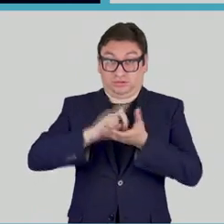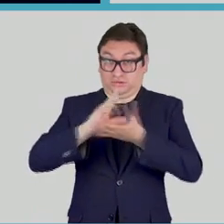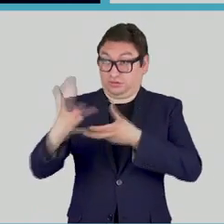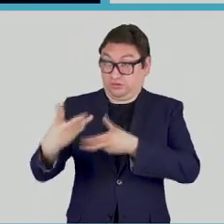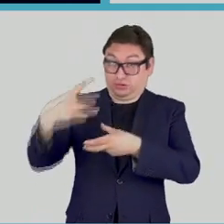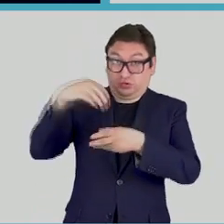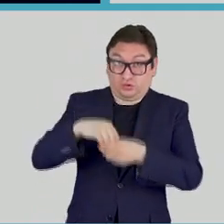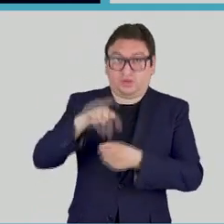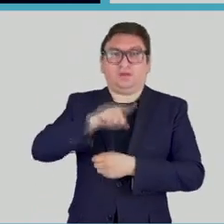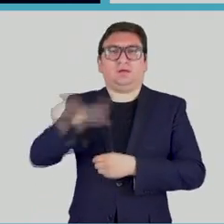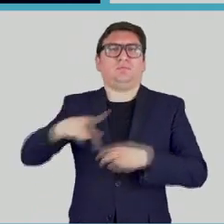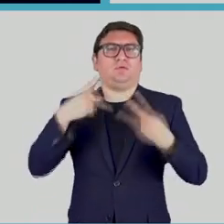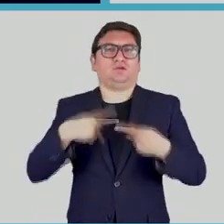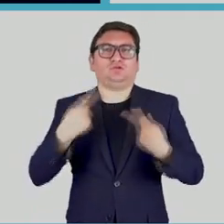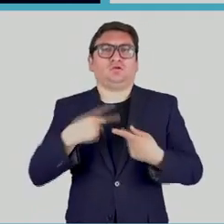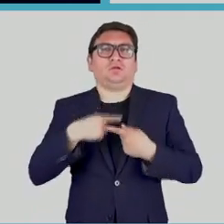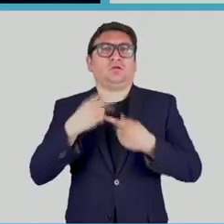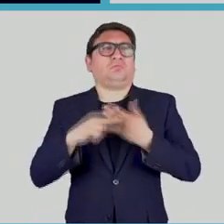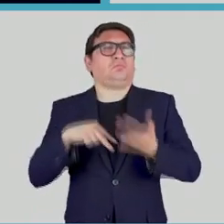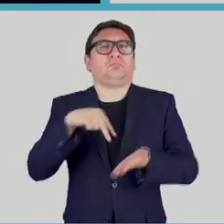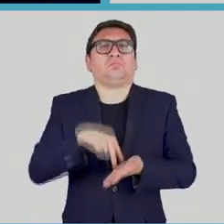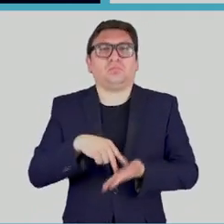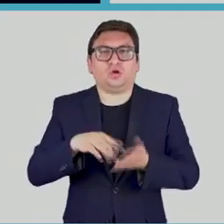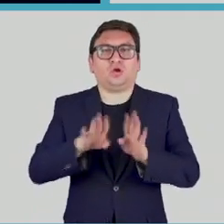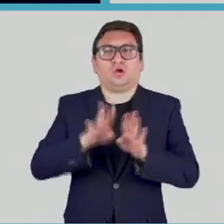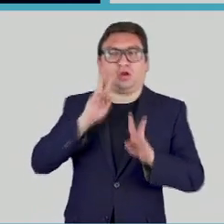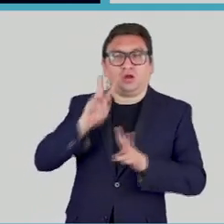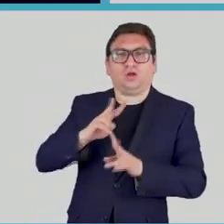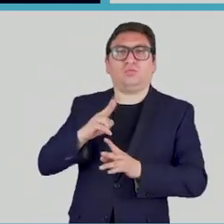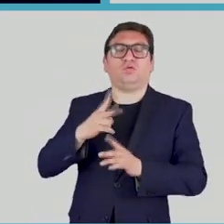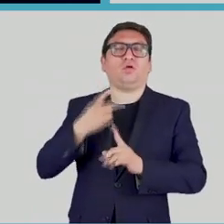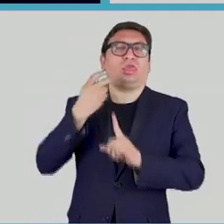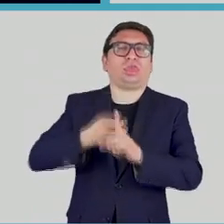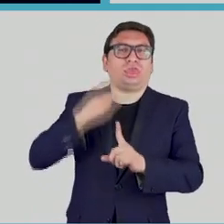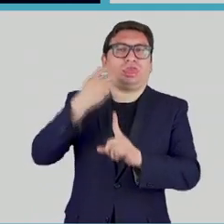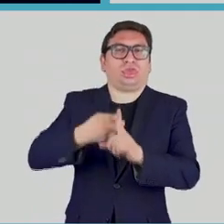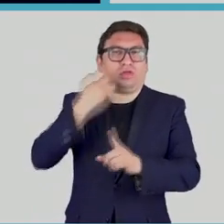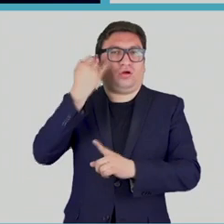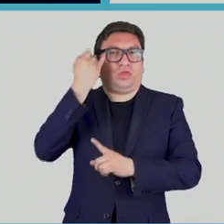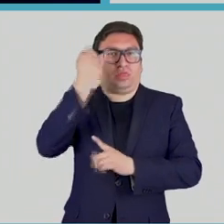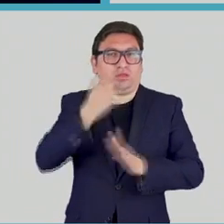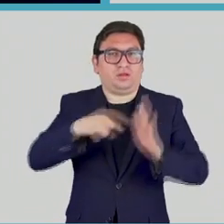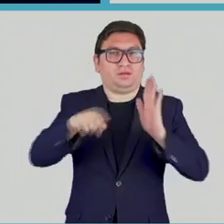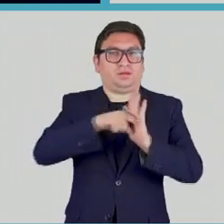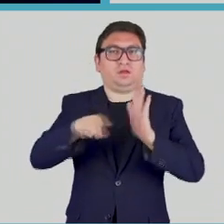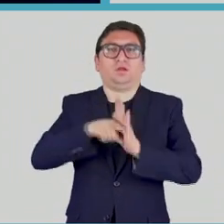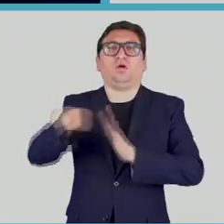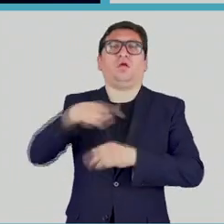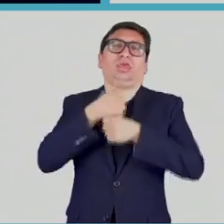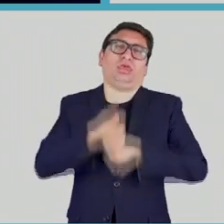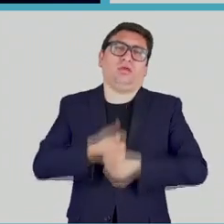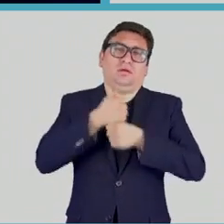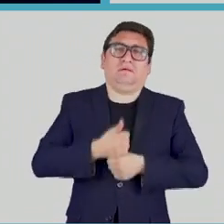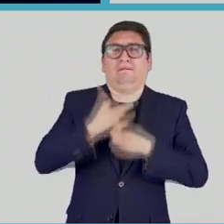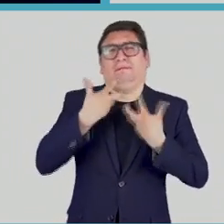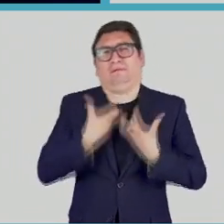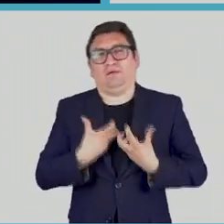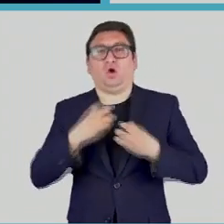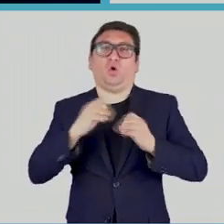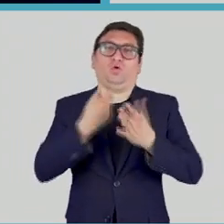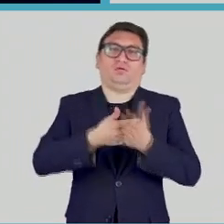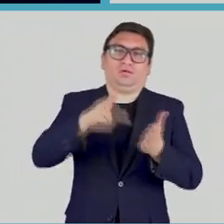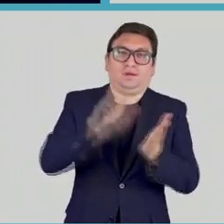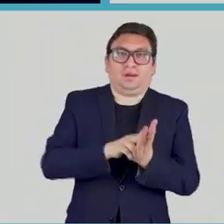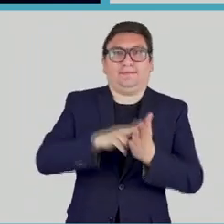las personas con discapacidad suelen aparecer ya sabes estereotipadas o está representadas como víctimas o como